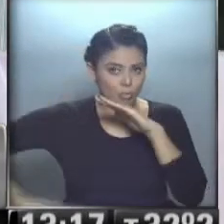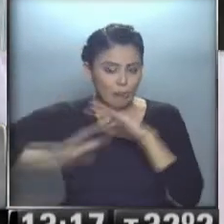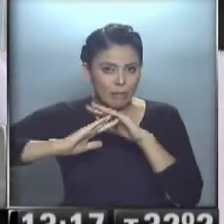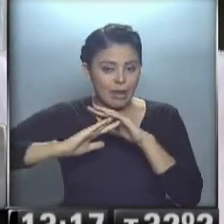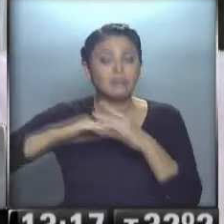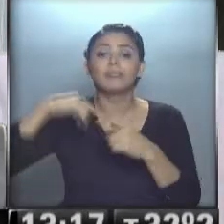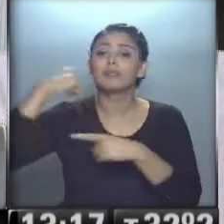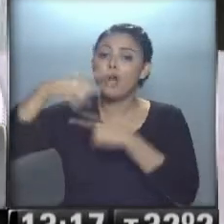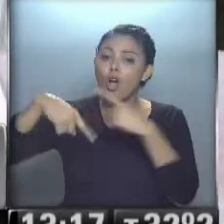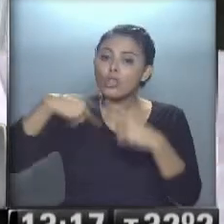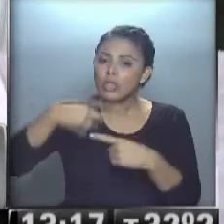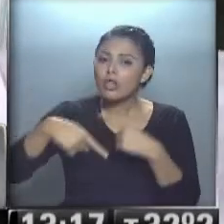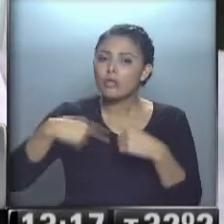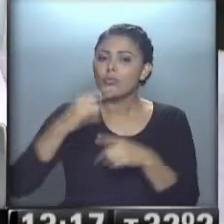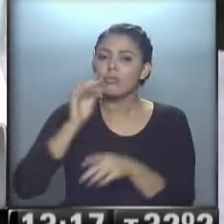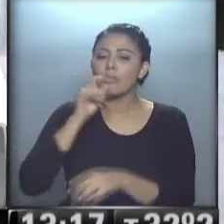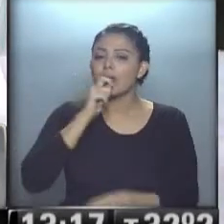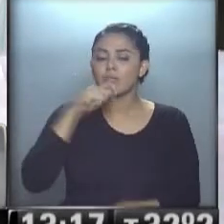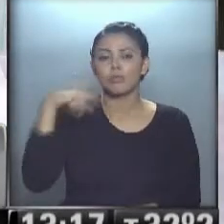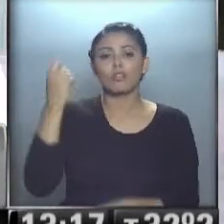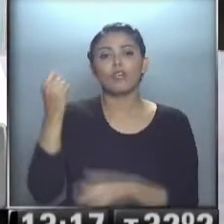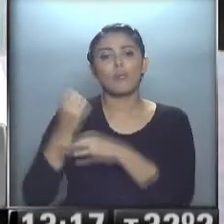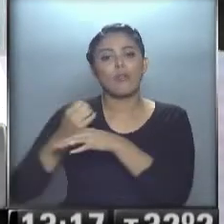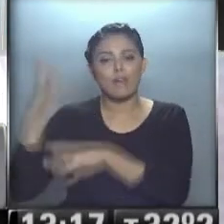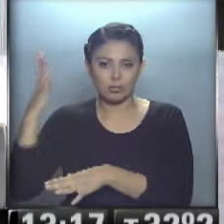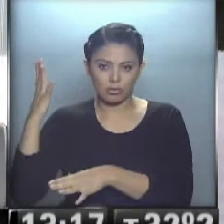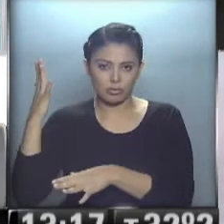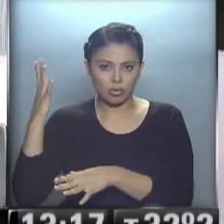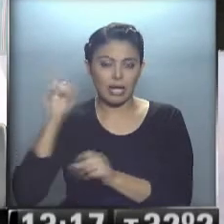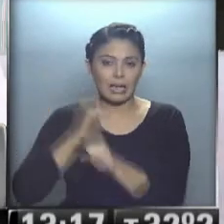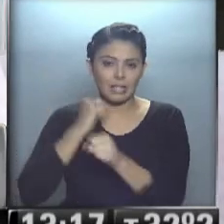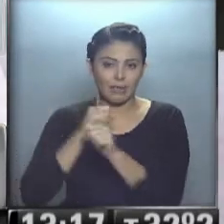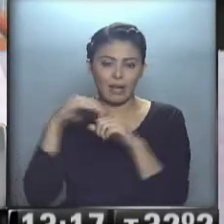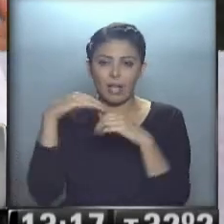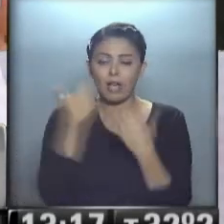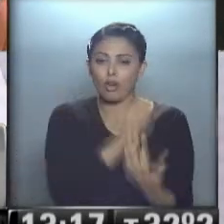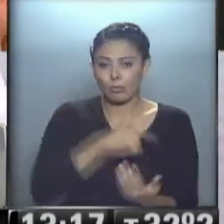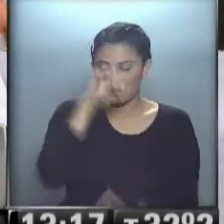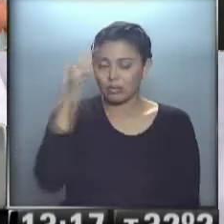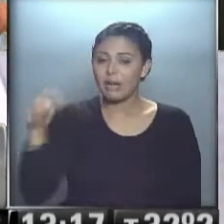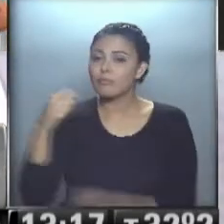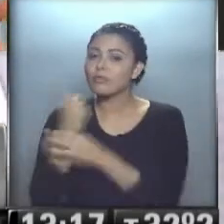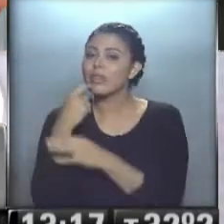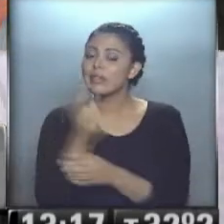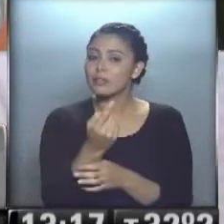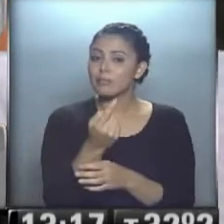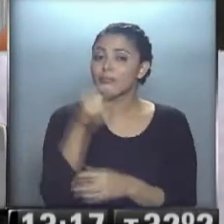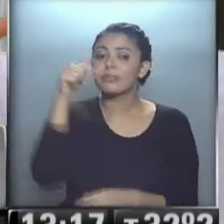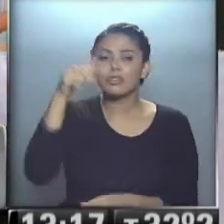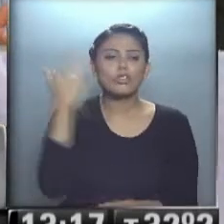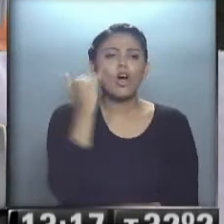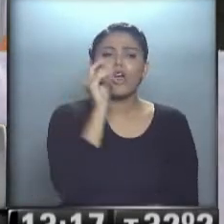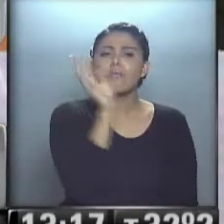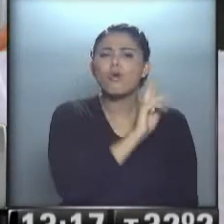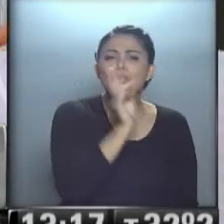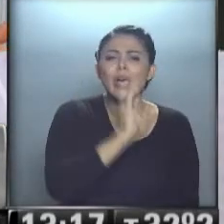los consejos de los especialistas como zaida gatti una especialista que trabaja para el gobierno nacional que lo que decía es estos testimonios de